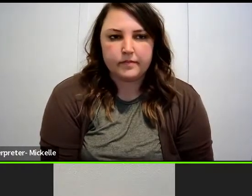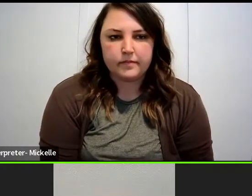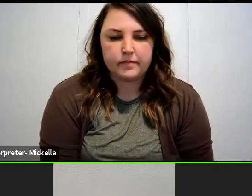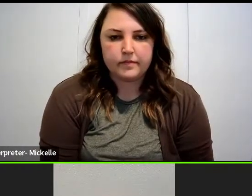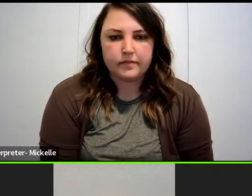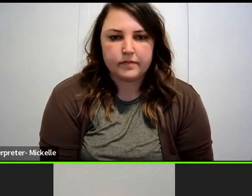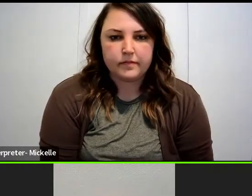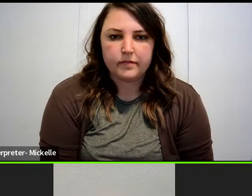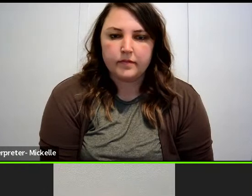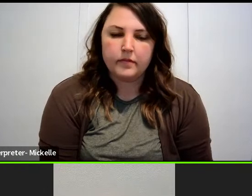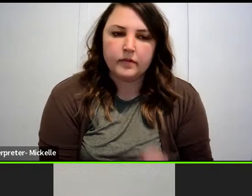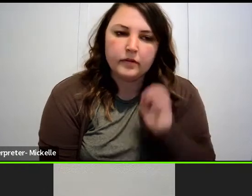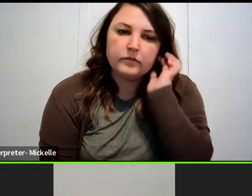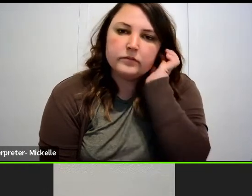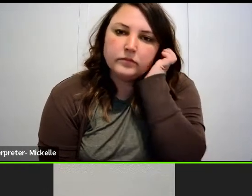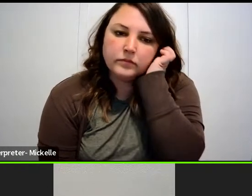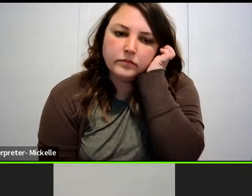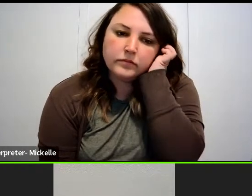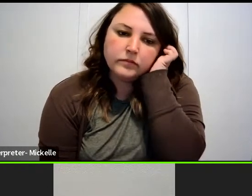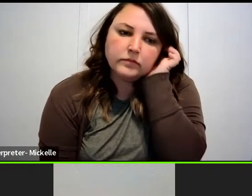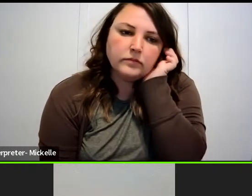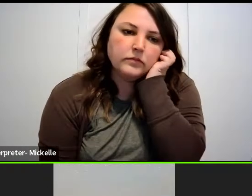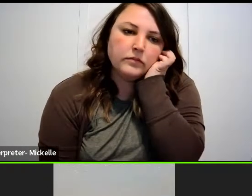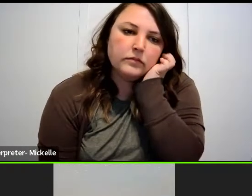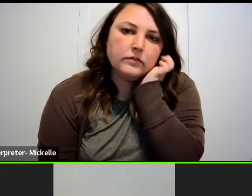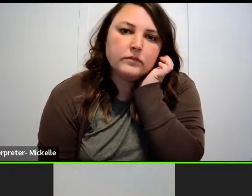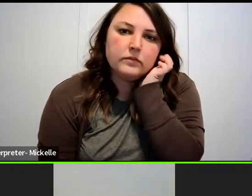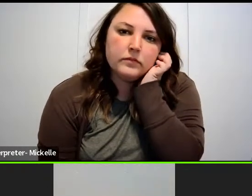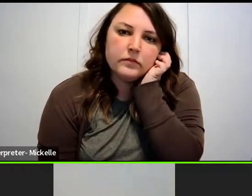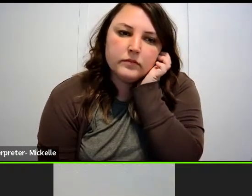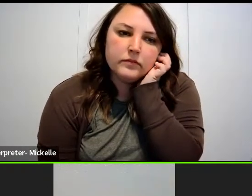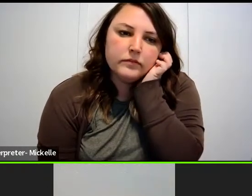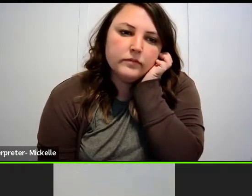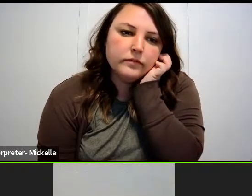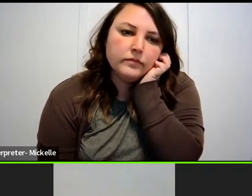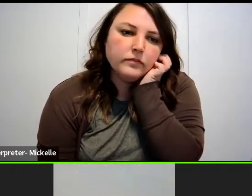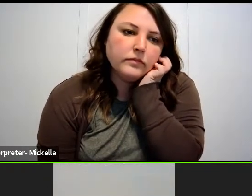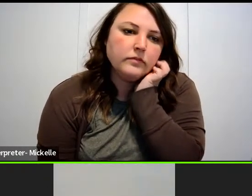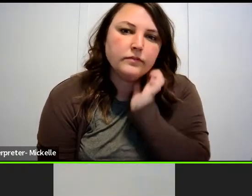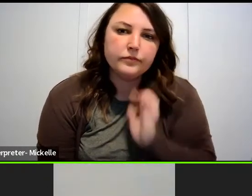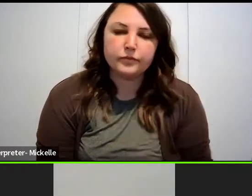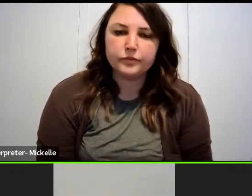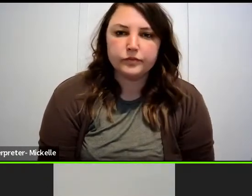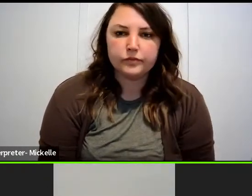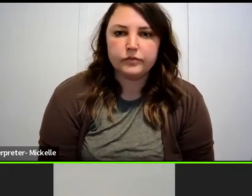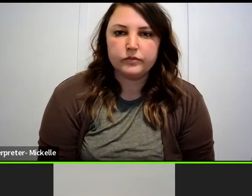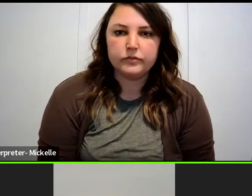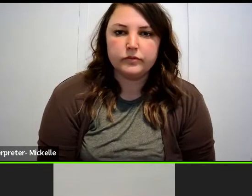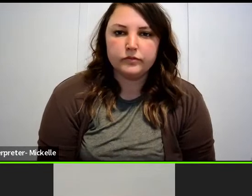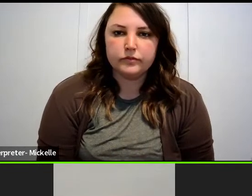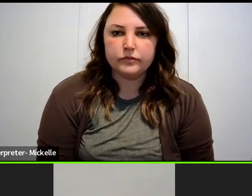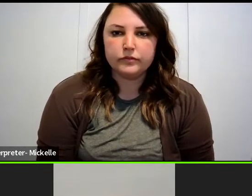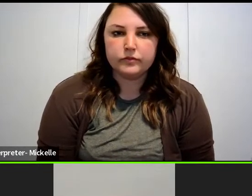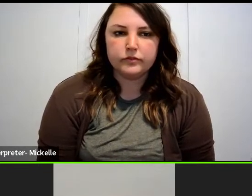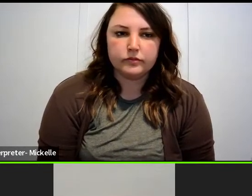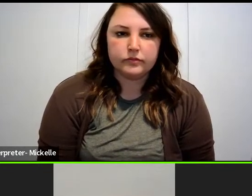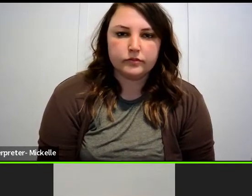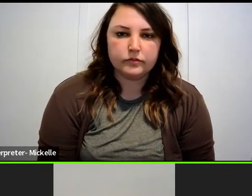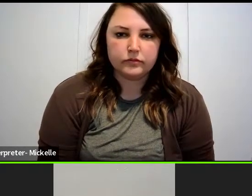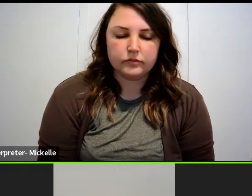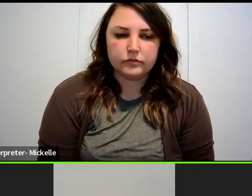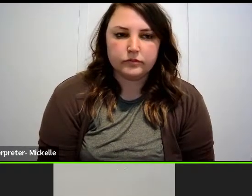conflicto armado, porque el Estado nunca las protegió. Creo que este es al final el valor de